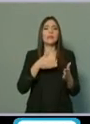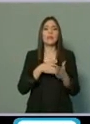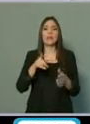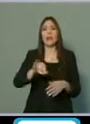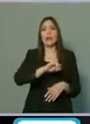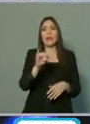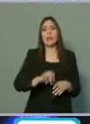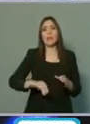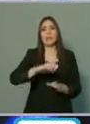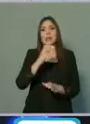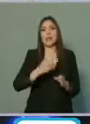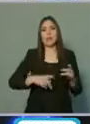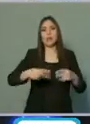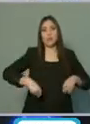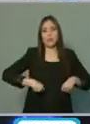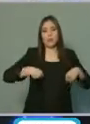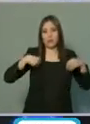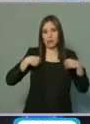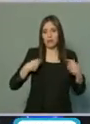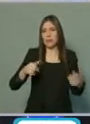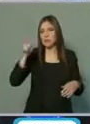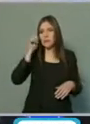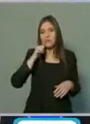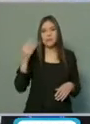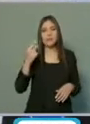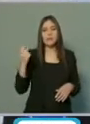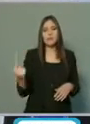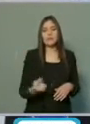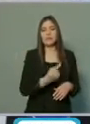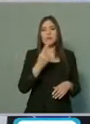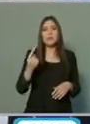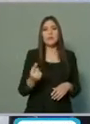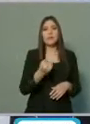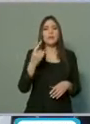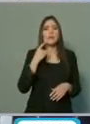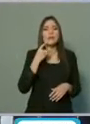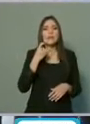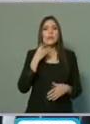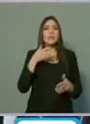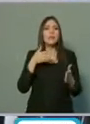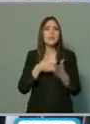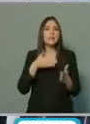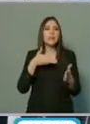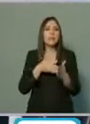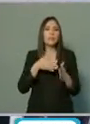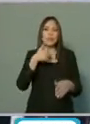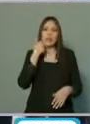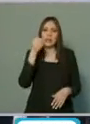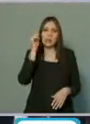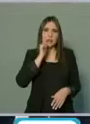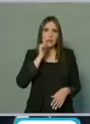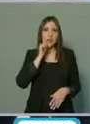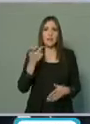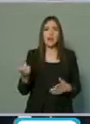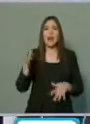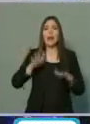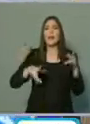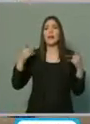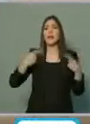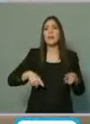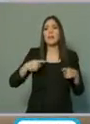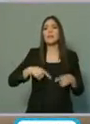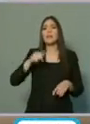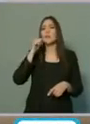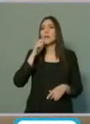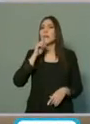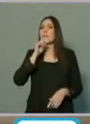presentarse en nuestra vida, ¿no? Tenemos que ser siempre persistentes, pero ¿no llega también a veces algún momento en que uno está ahí, ¿no? Siempre